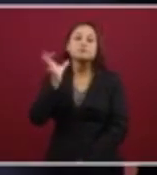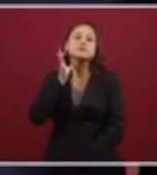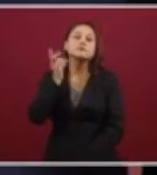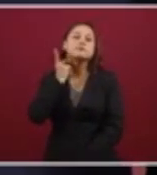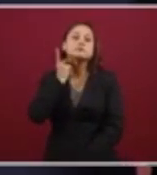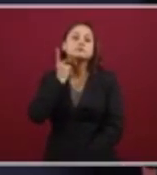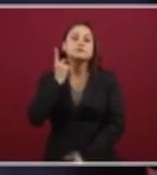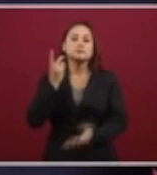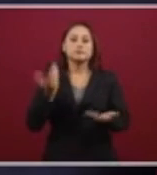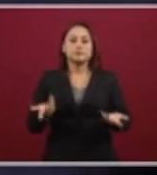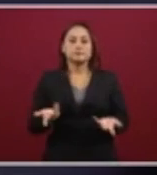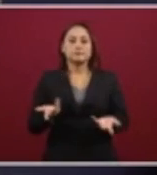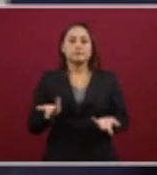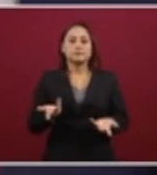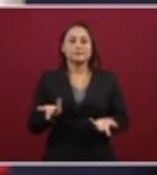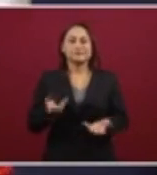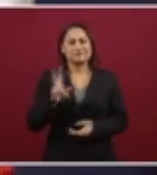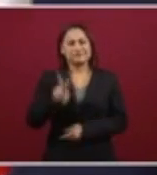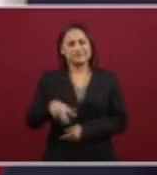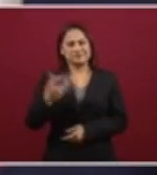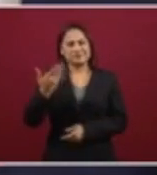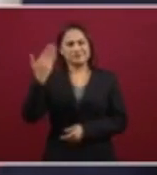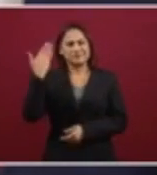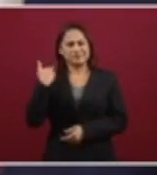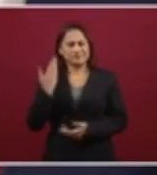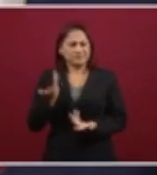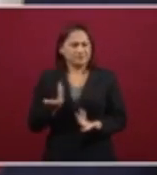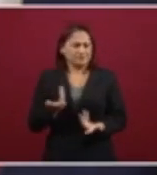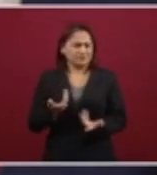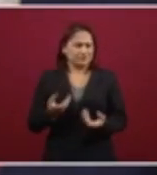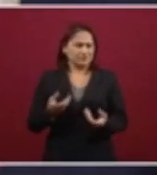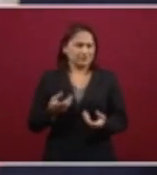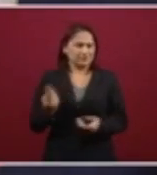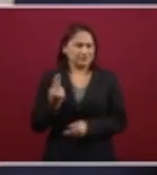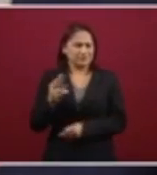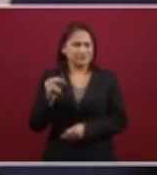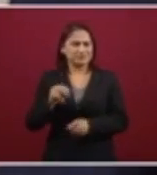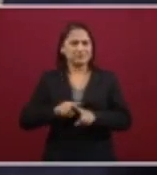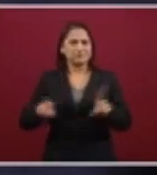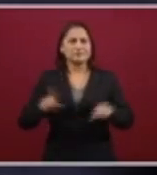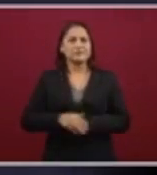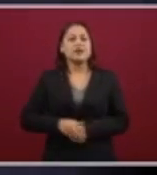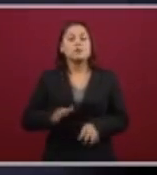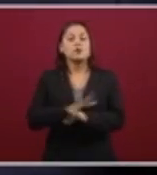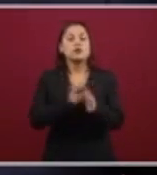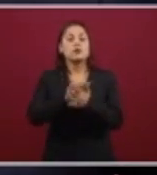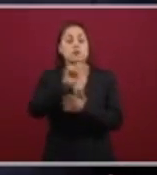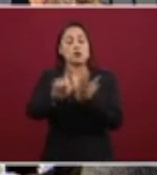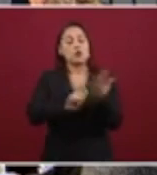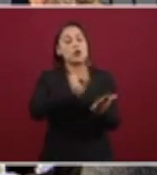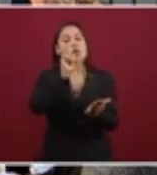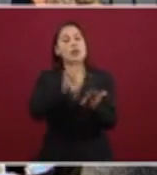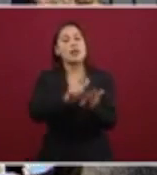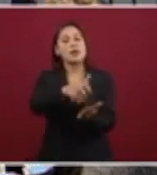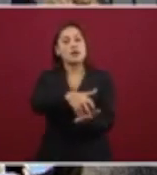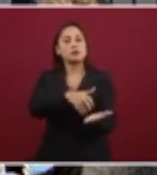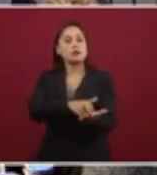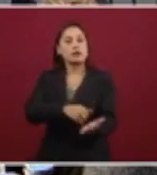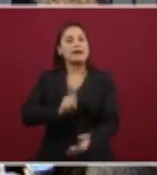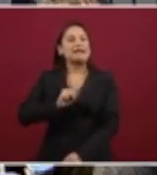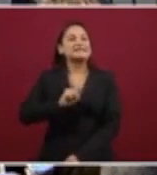Y no era así de que, a ver, ya aprobaron en lo general la ley de austeridad y aplausos.